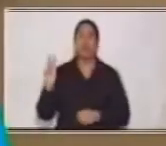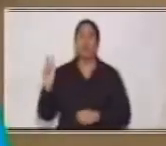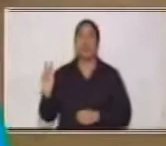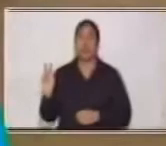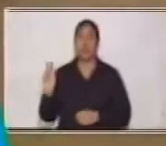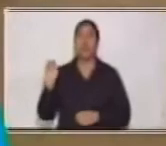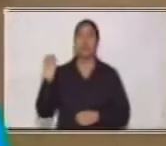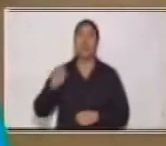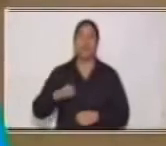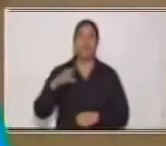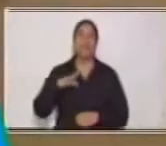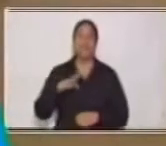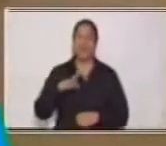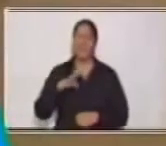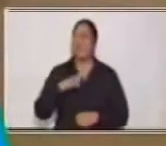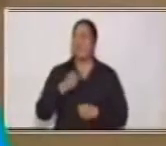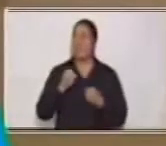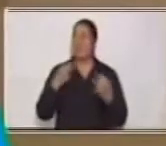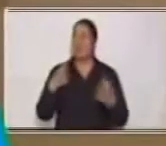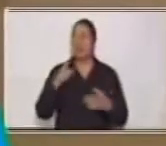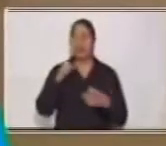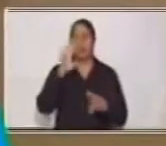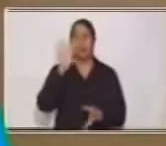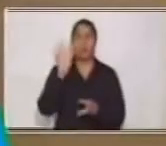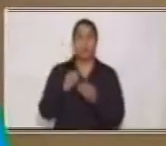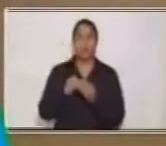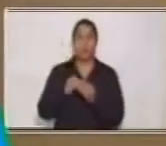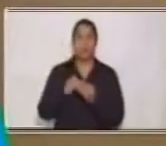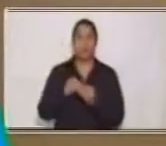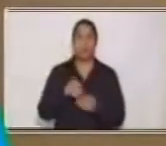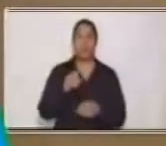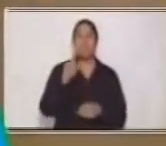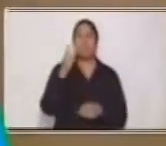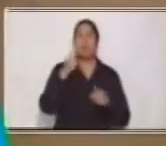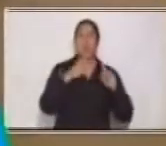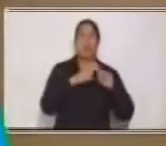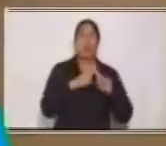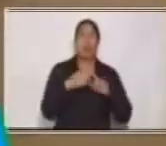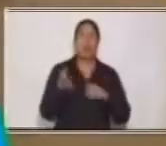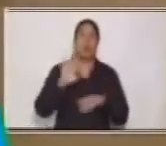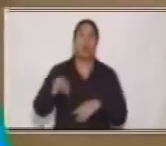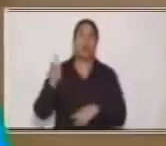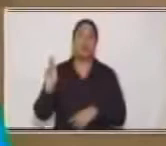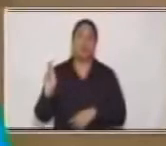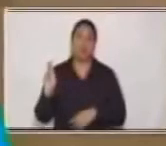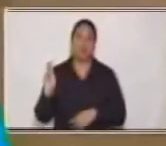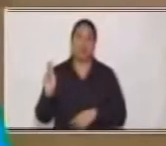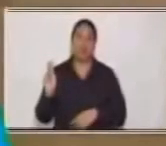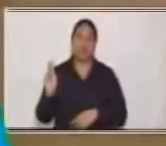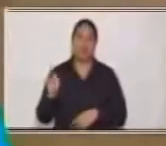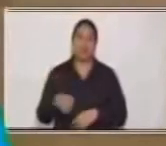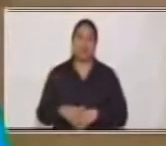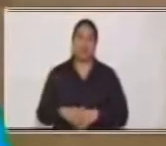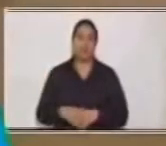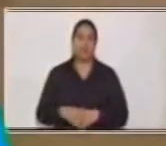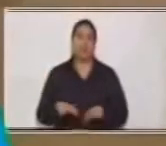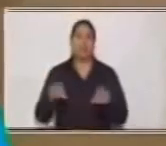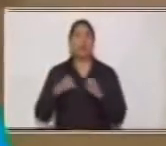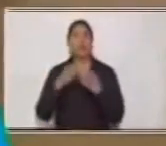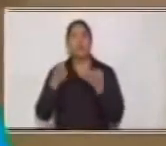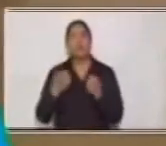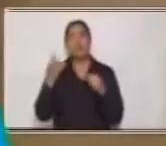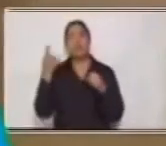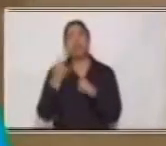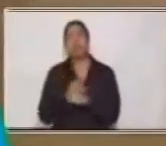aparecen coordenadas. Recordemos el par ordenado. Primero X y luego Y. Entonces vamos a tener que usar la